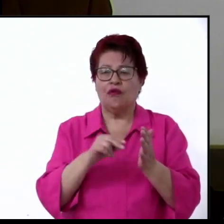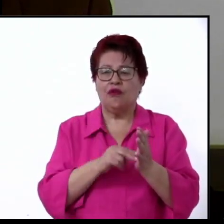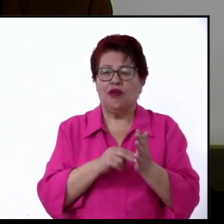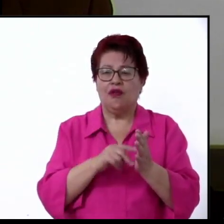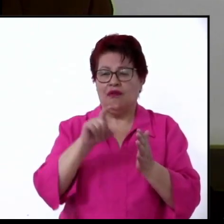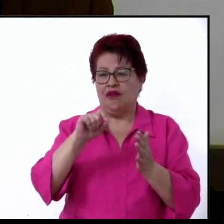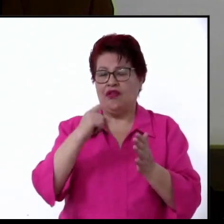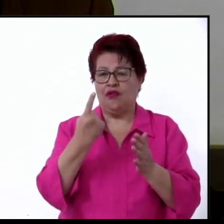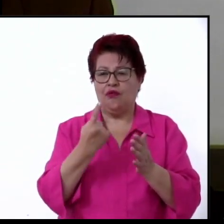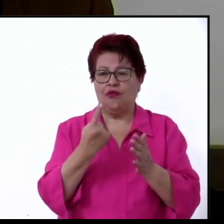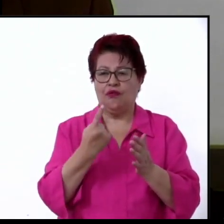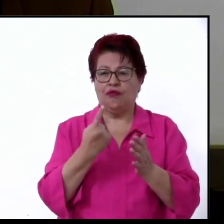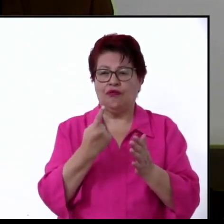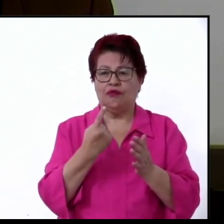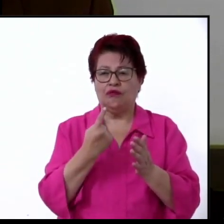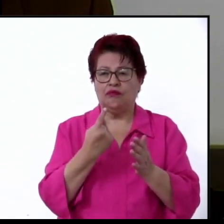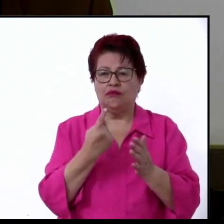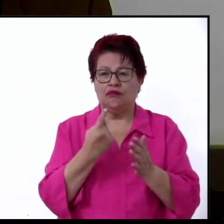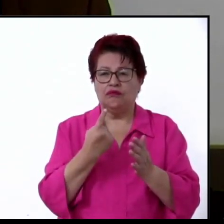2021,